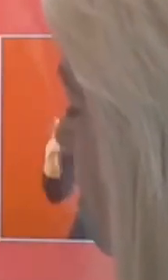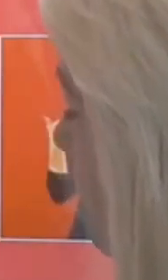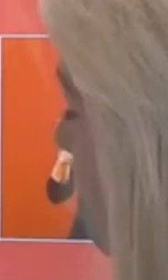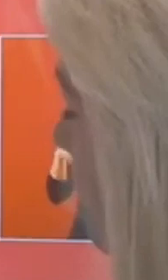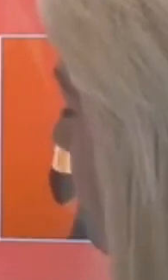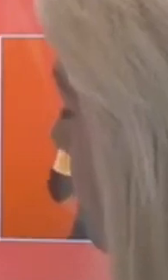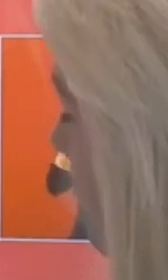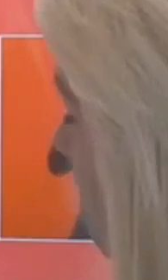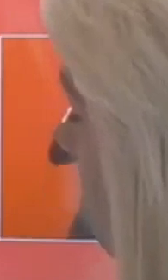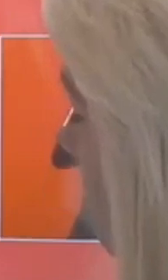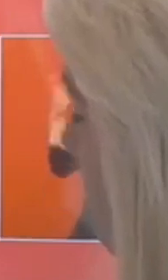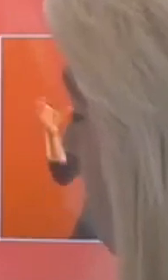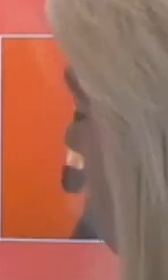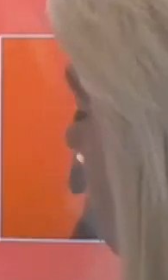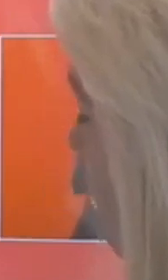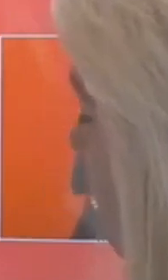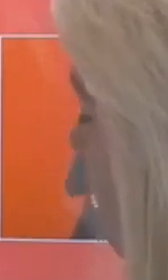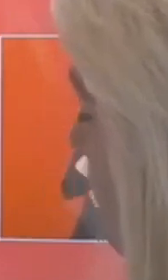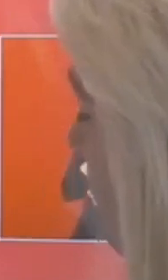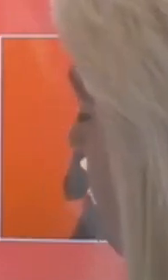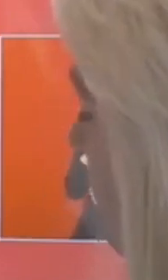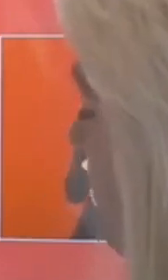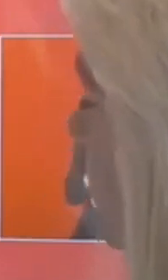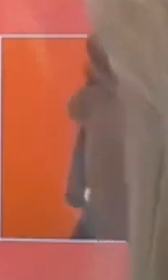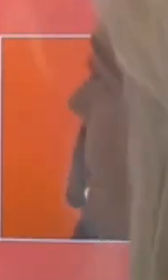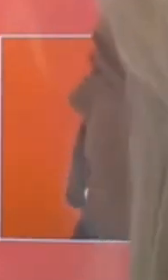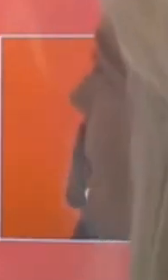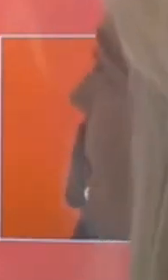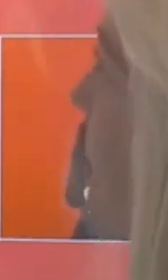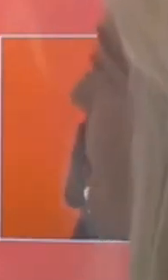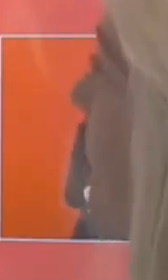¿Quién lo hizo? También se está haciendo la